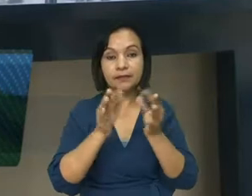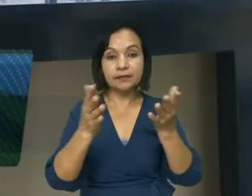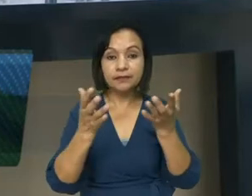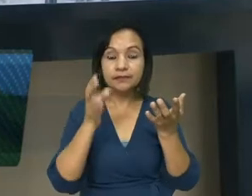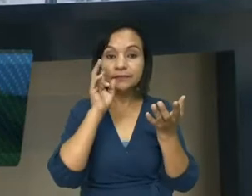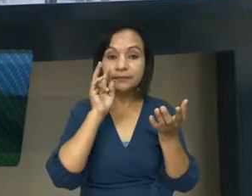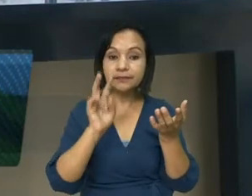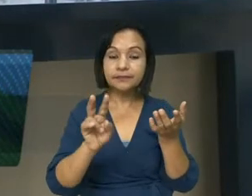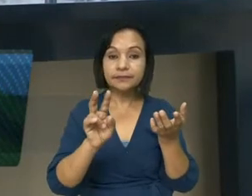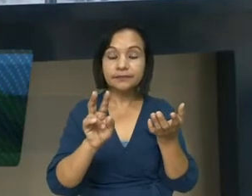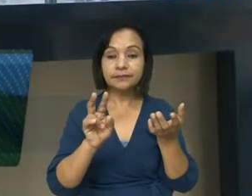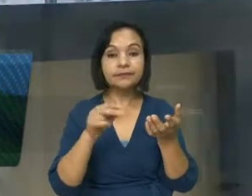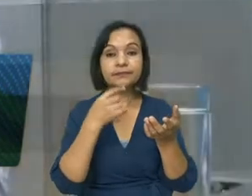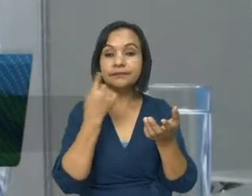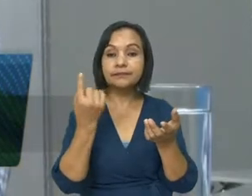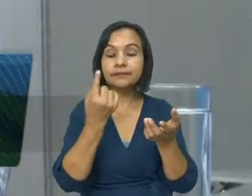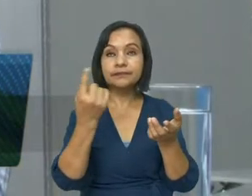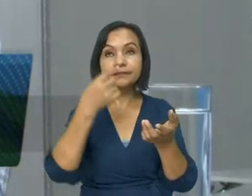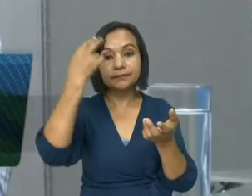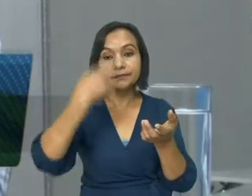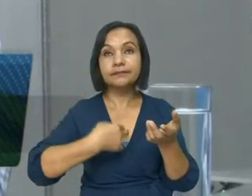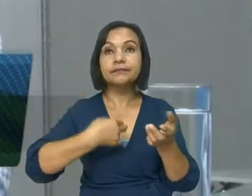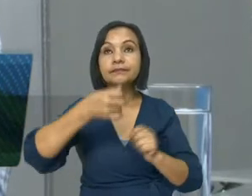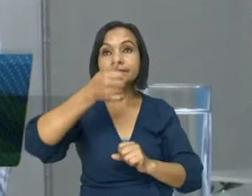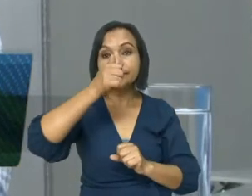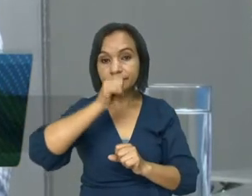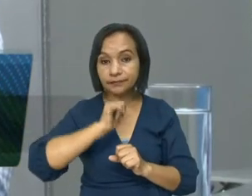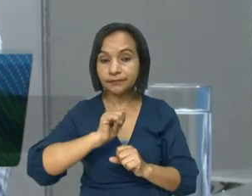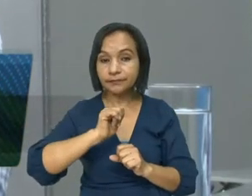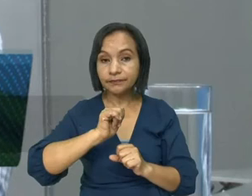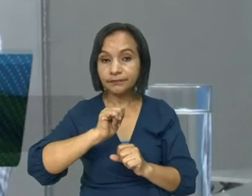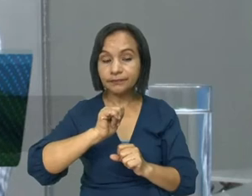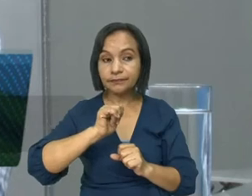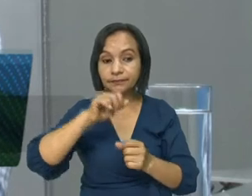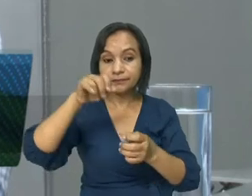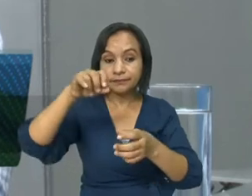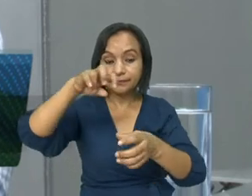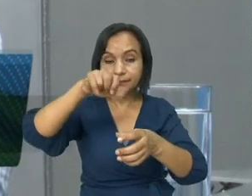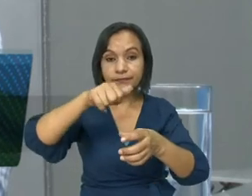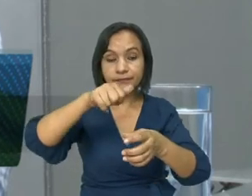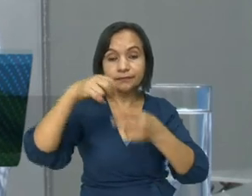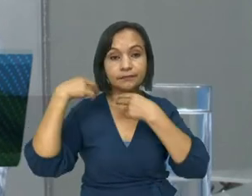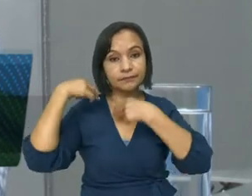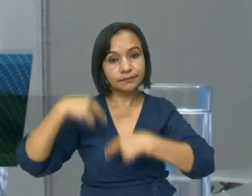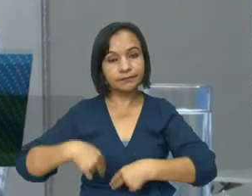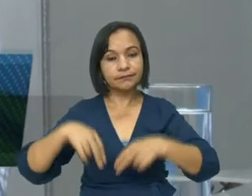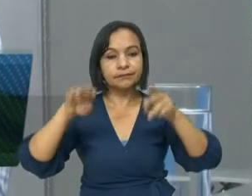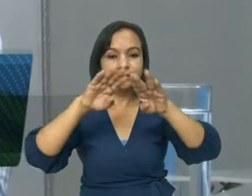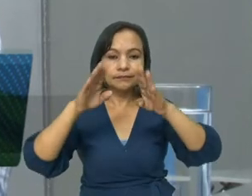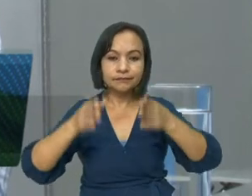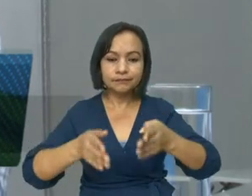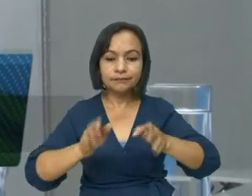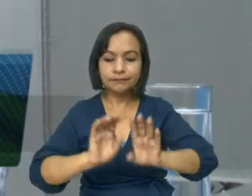se visibiliza es de que quien se encarga de buscar el agua para el consumo humano son las mujeres, las niñas